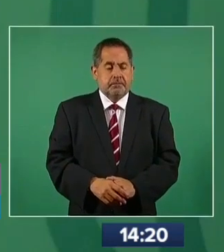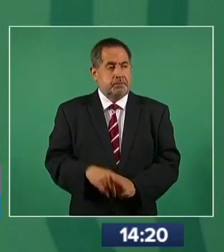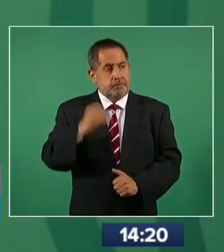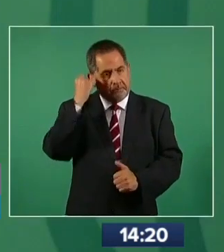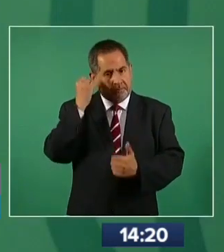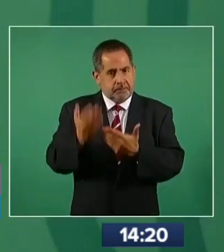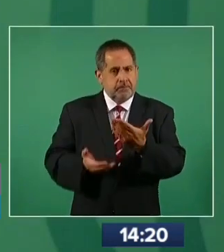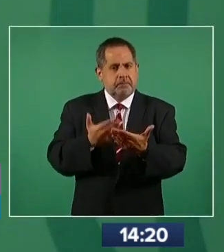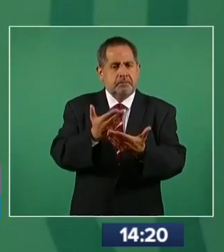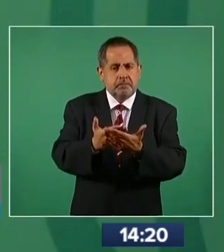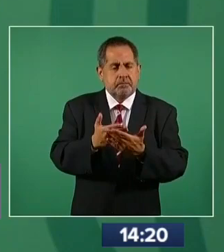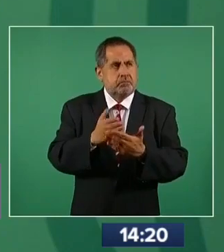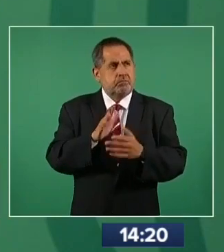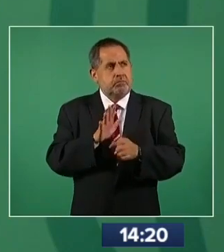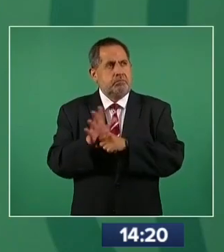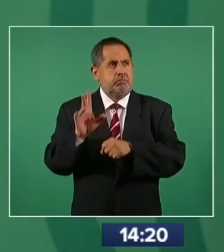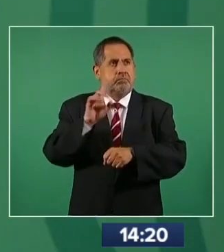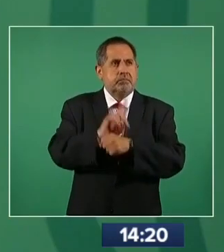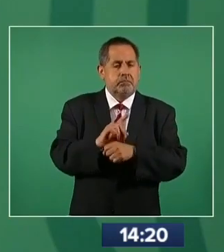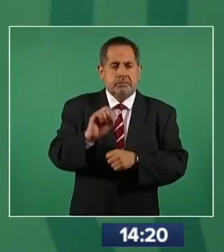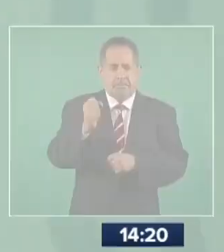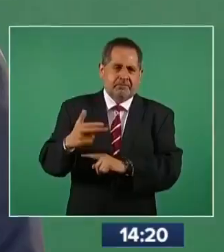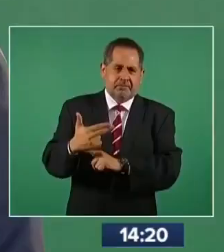proponiéndose para finales de septiembre.